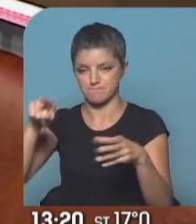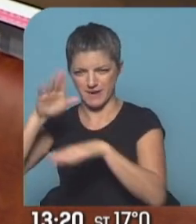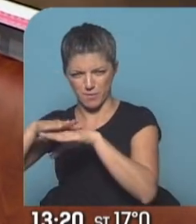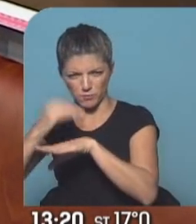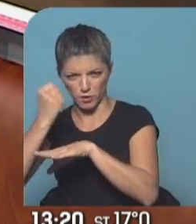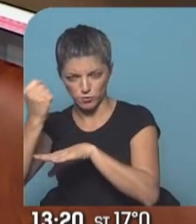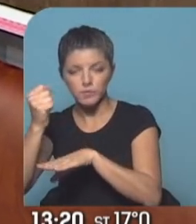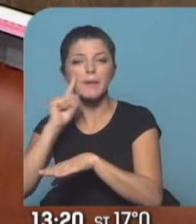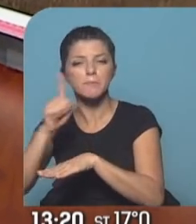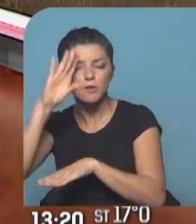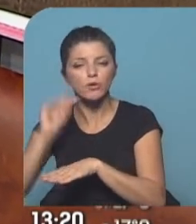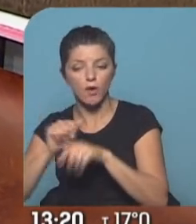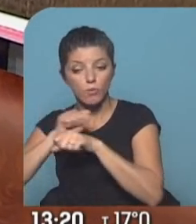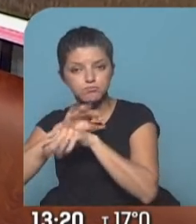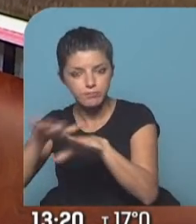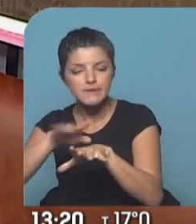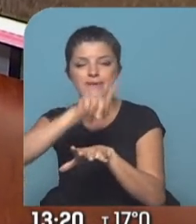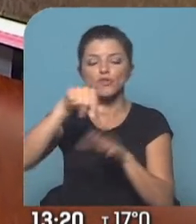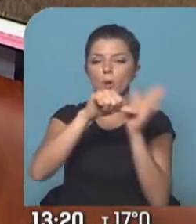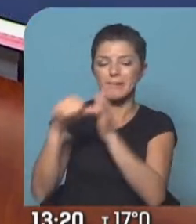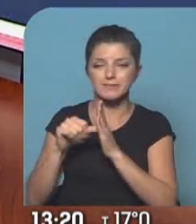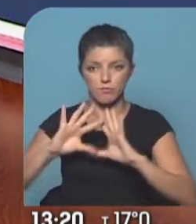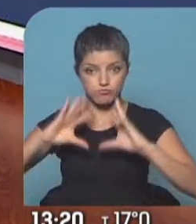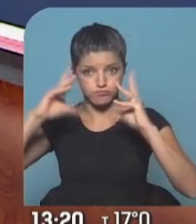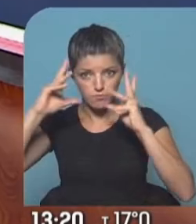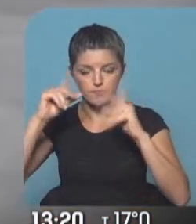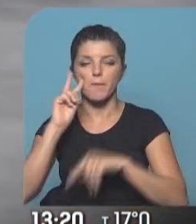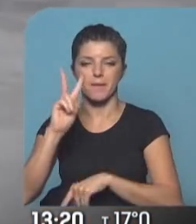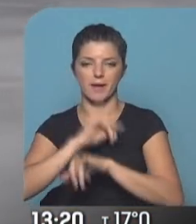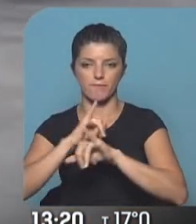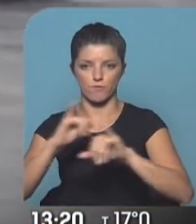generaron enorme malestar entre las potencias. Vemos un informe y lo analizamos.